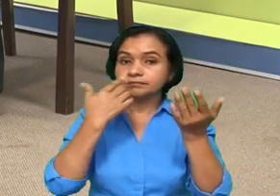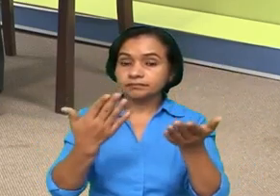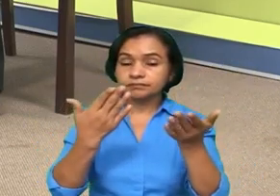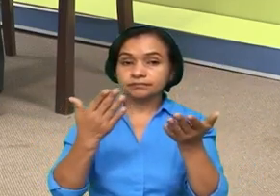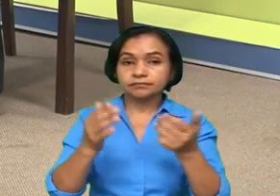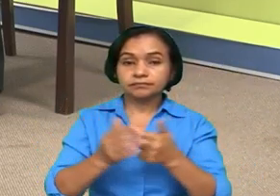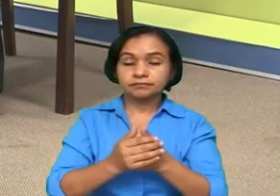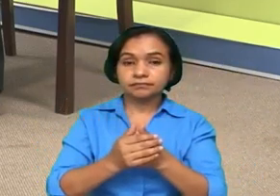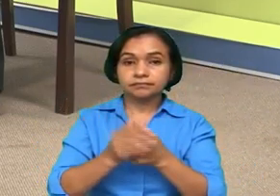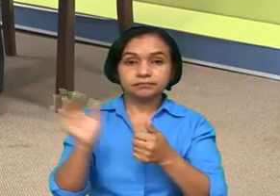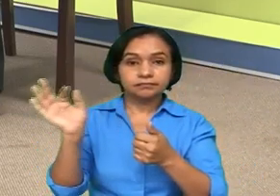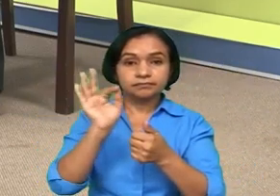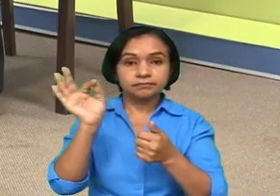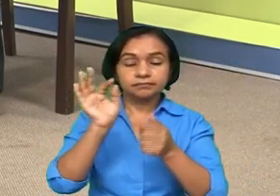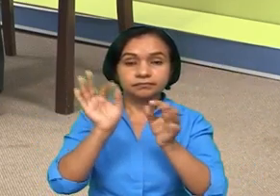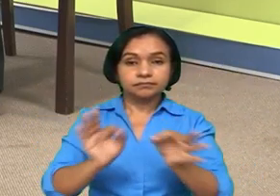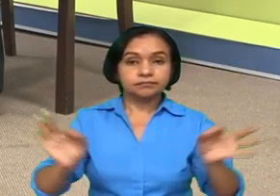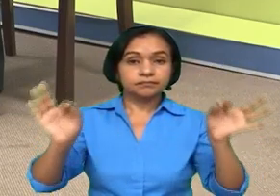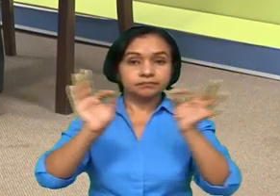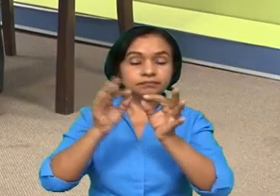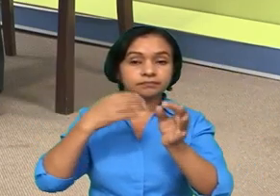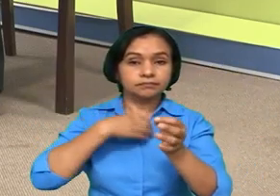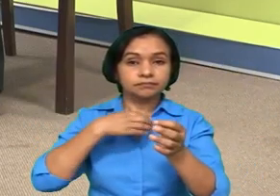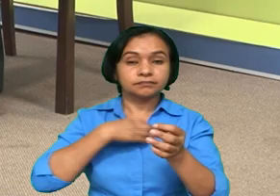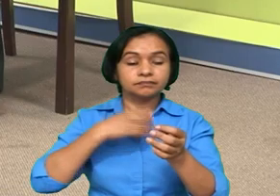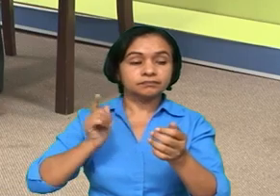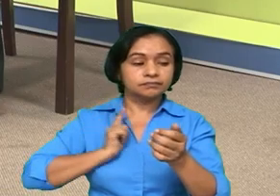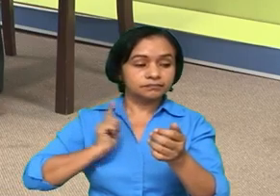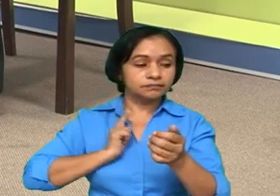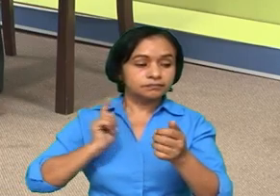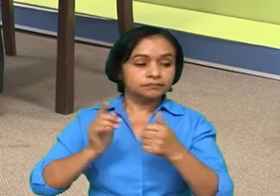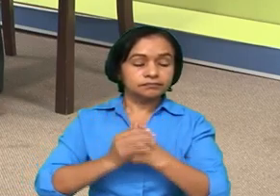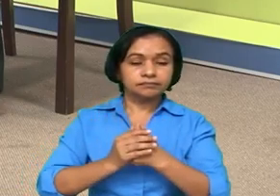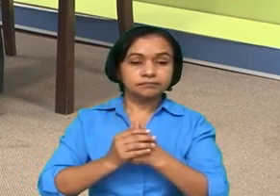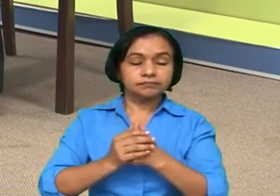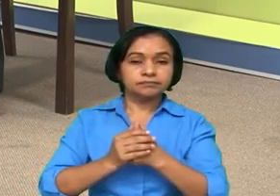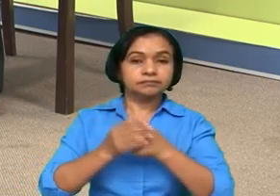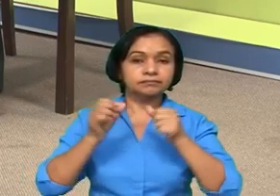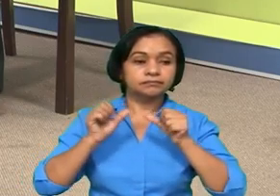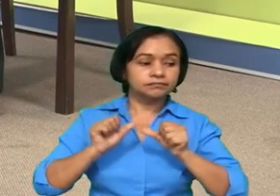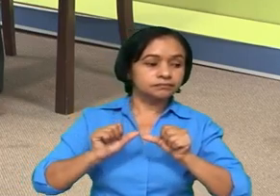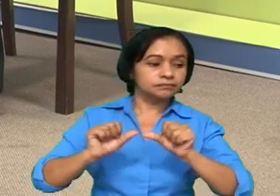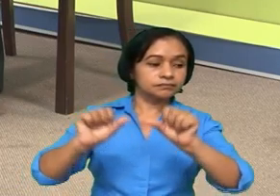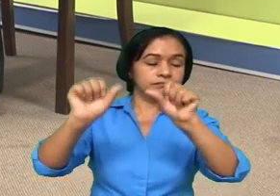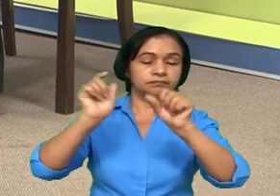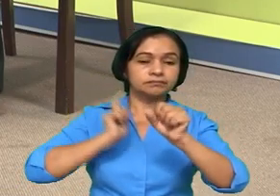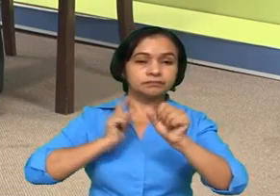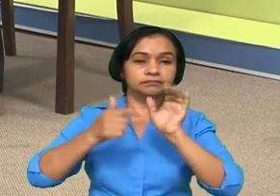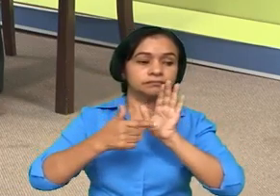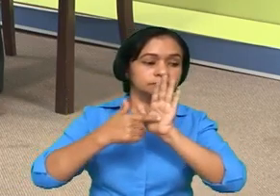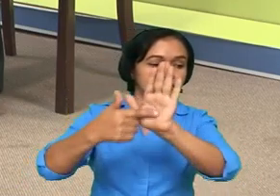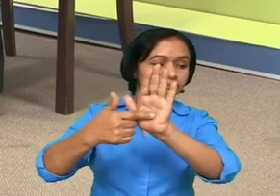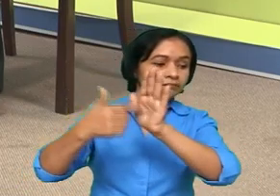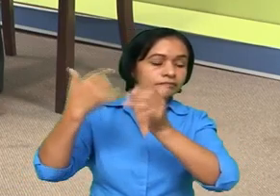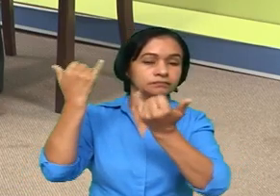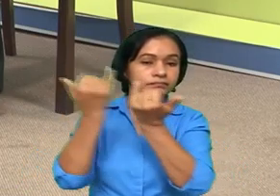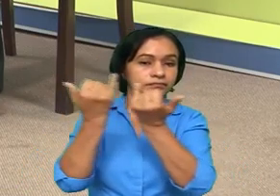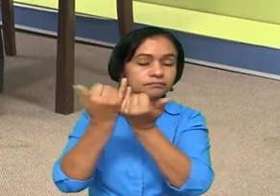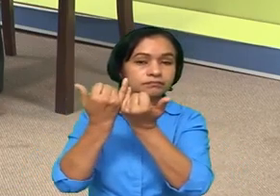una de las principales causas que nos va a conllevar a lo que son, por ejemplo, las amenazas de